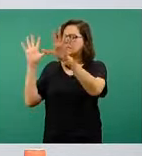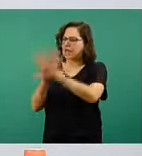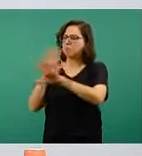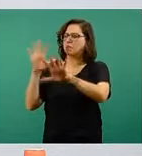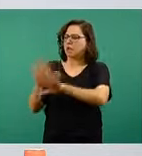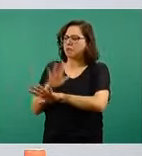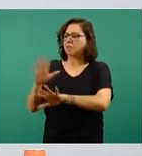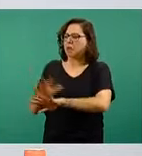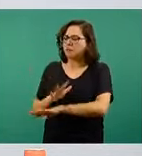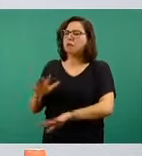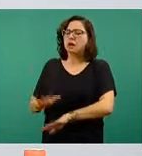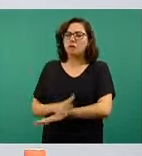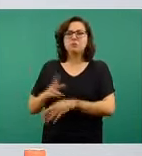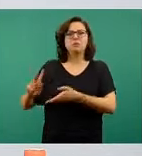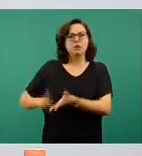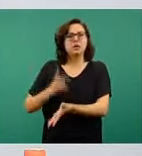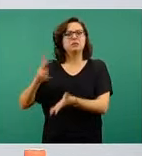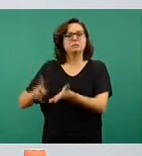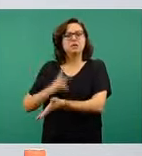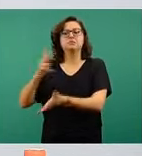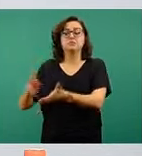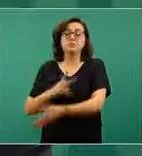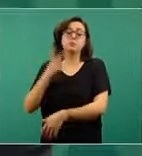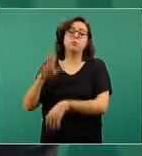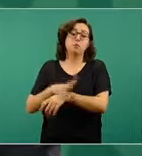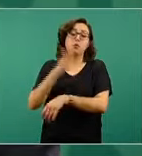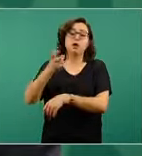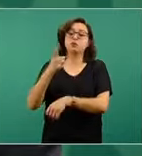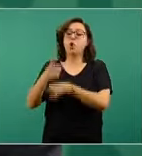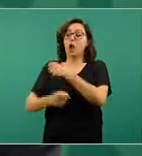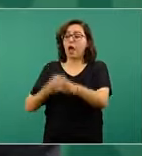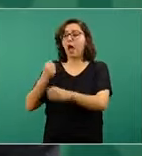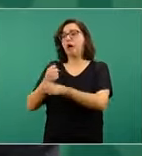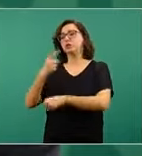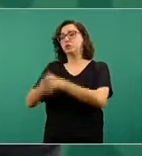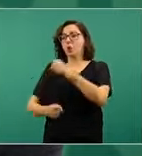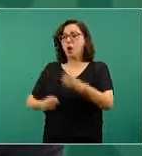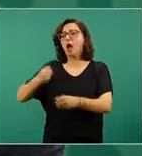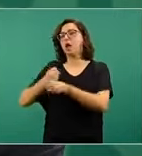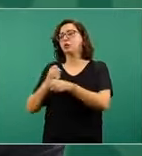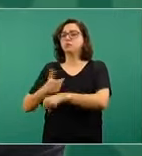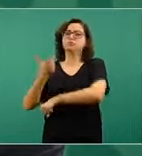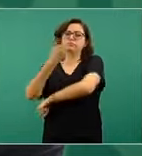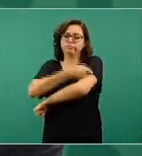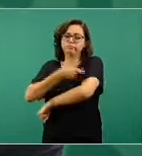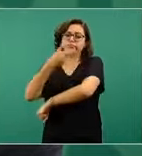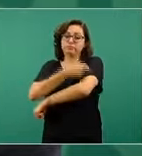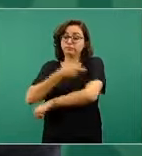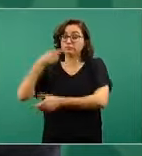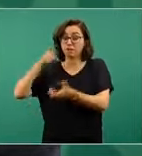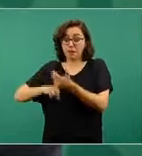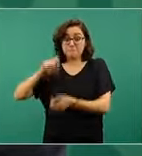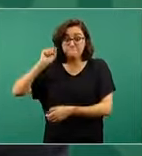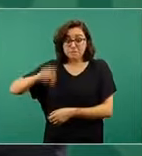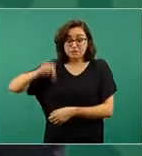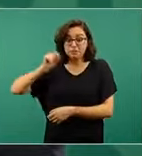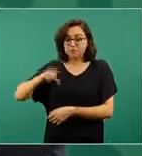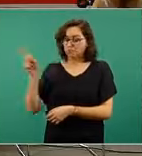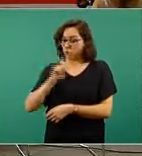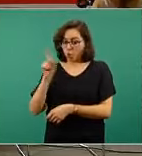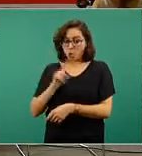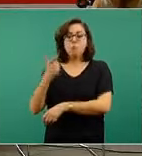los años se hace una evaluación de cuáles son los componentes que debe de tener la vacuna de influenza, pero esto